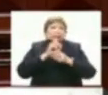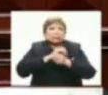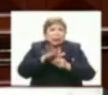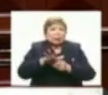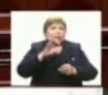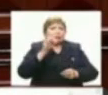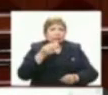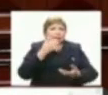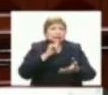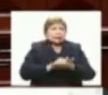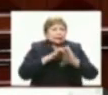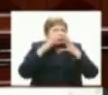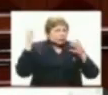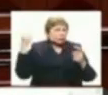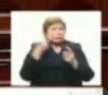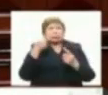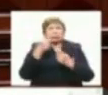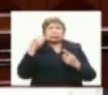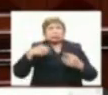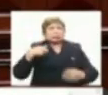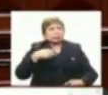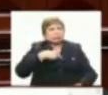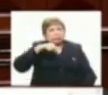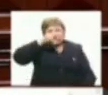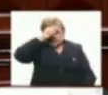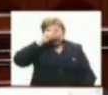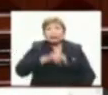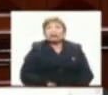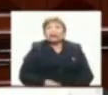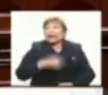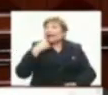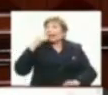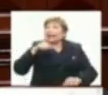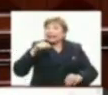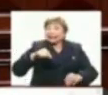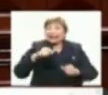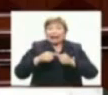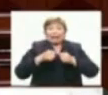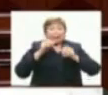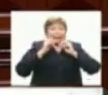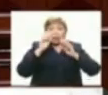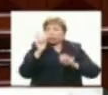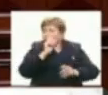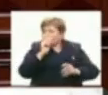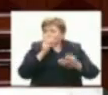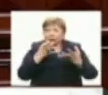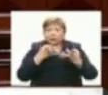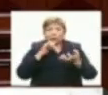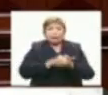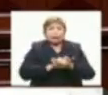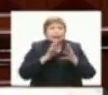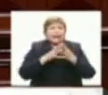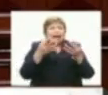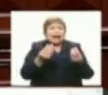COVID-19 que tanto ha golpeado a nuestro país. En esta fecha no quiero dejar de recordar a